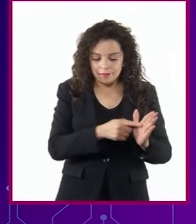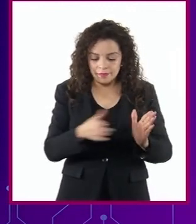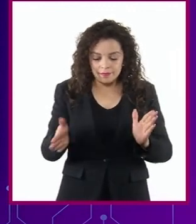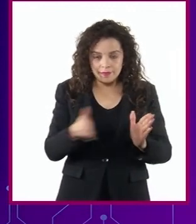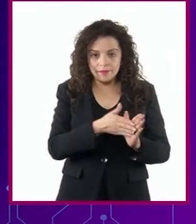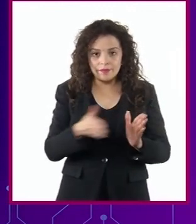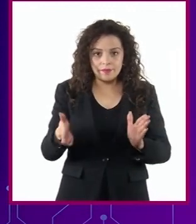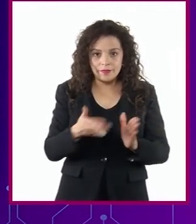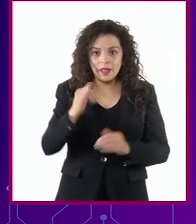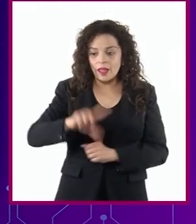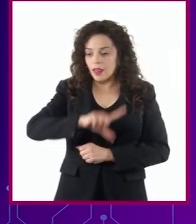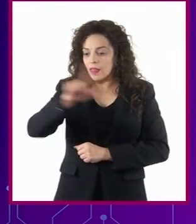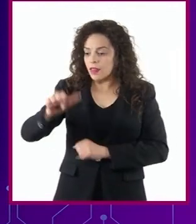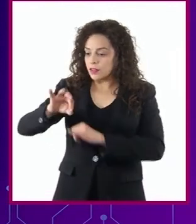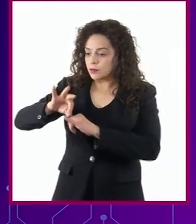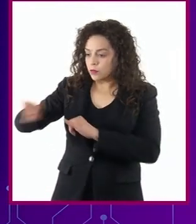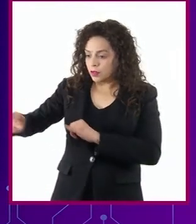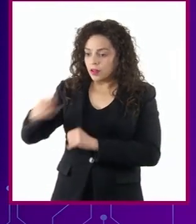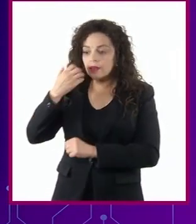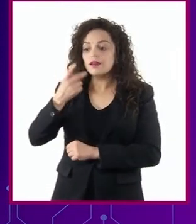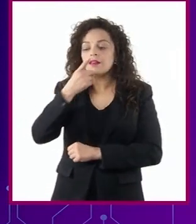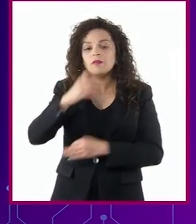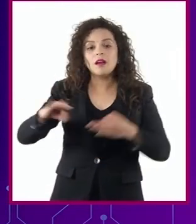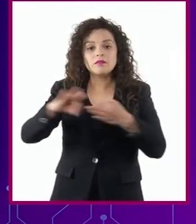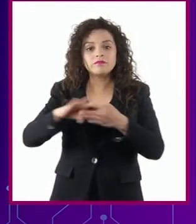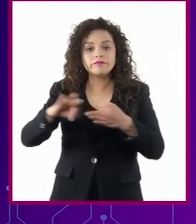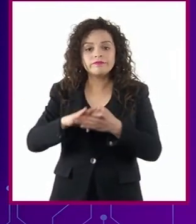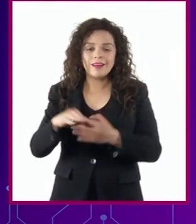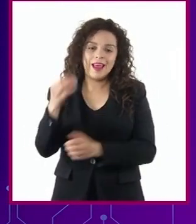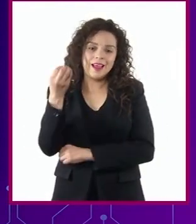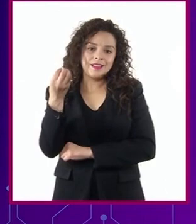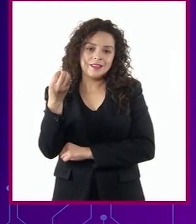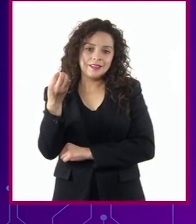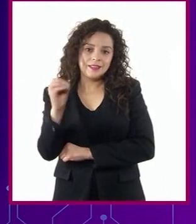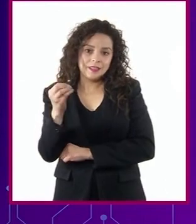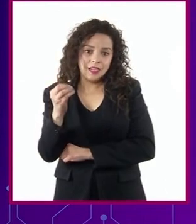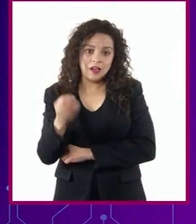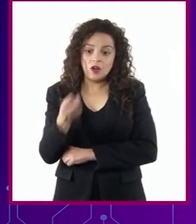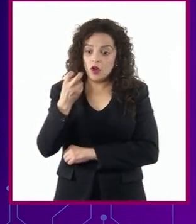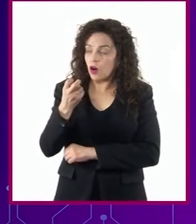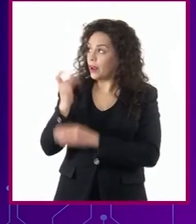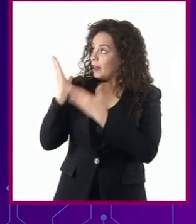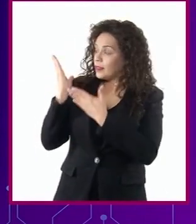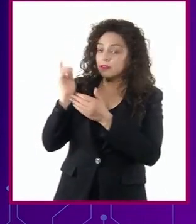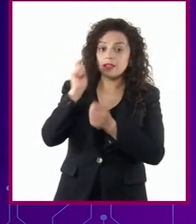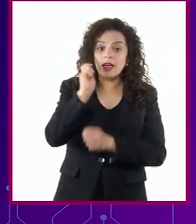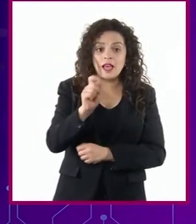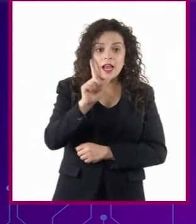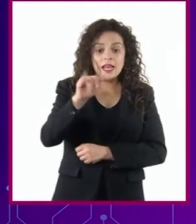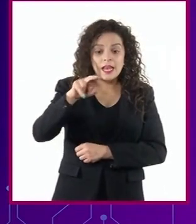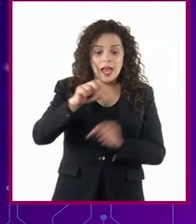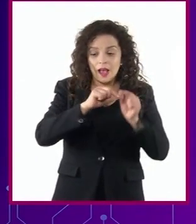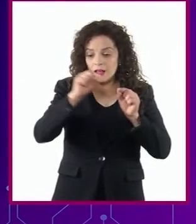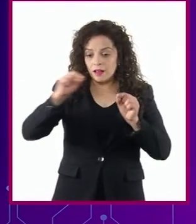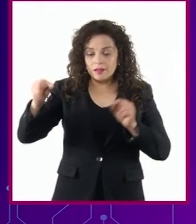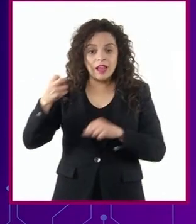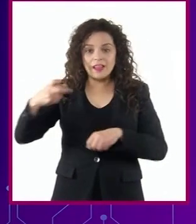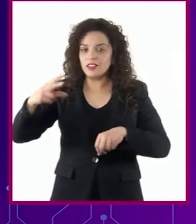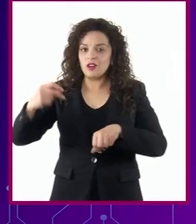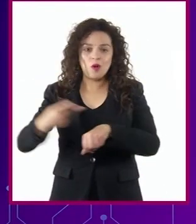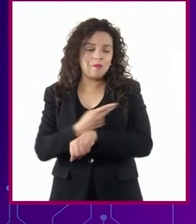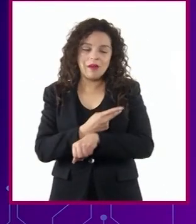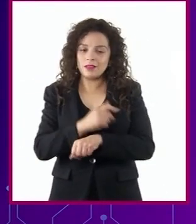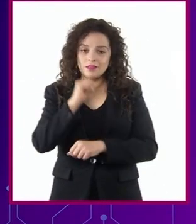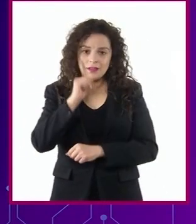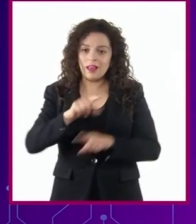lo que significa que la frecuencia sería 0. En las gráficas de línea esto no ocurre. Ahora